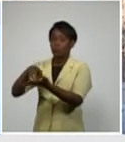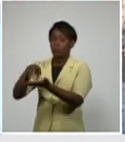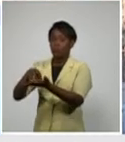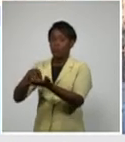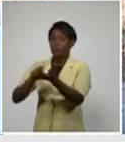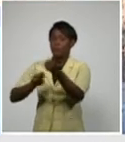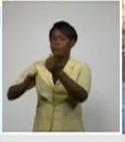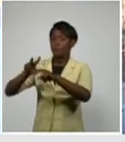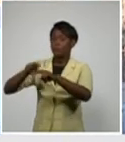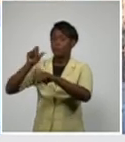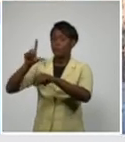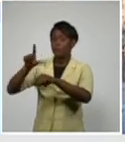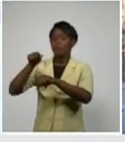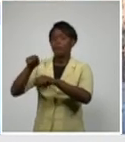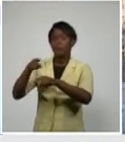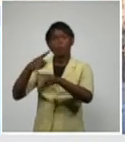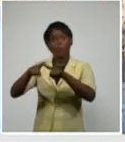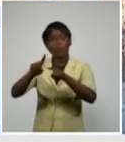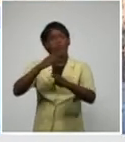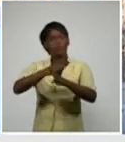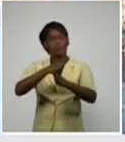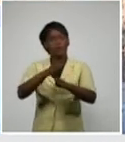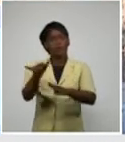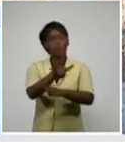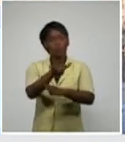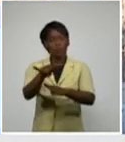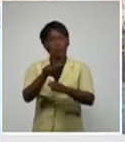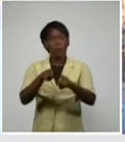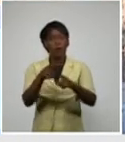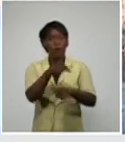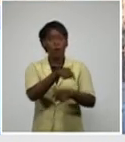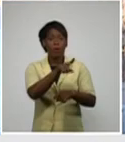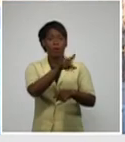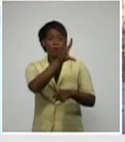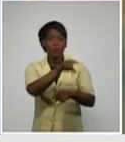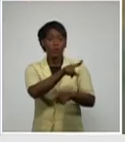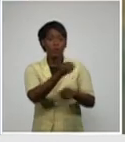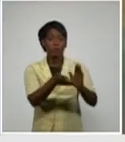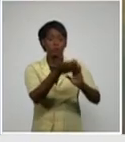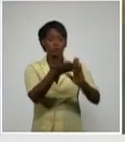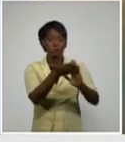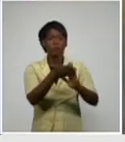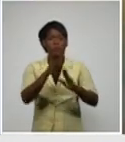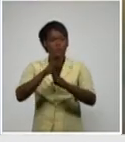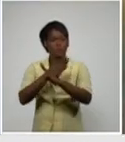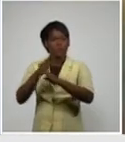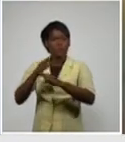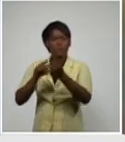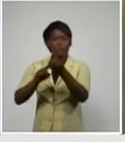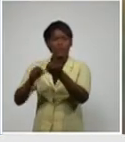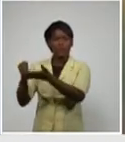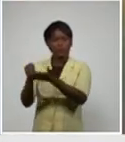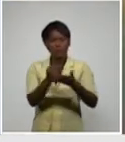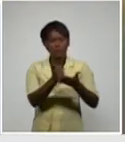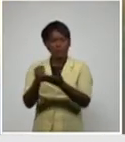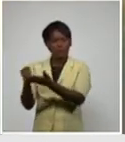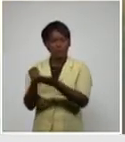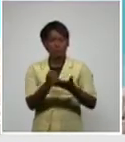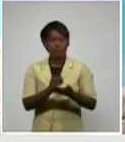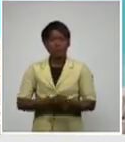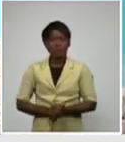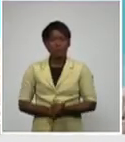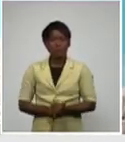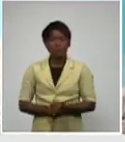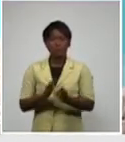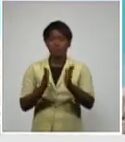enviado muestras al laboratorio de Santiago de Cuba y a provincias tan distantes como Matanzas, Mayabeque, Villa Clara. El mes de marzo es la fecha pactada para dejar